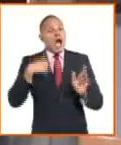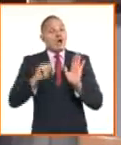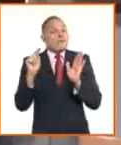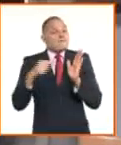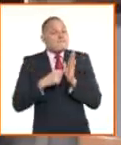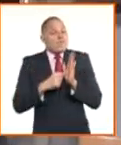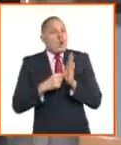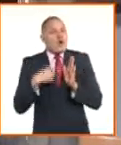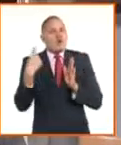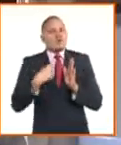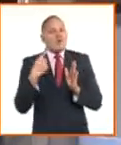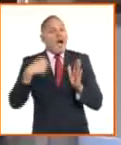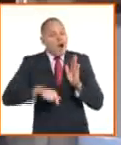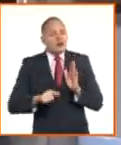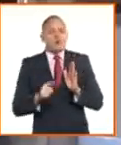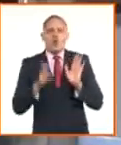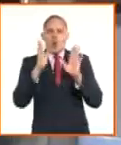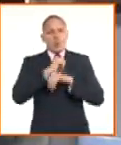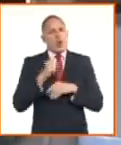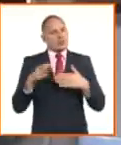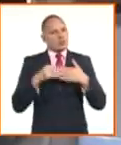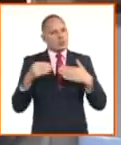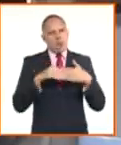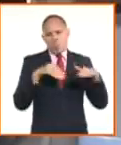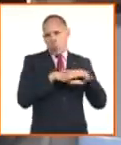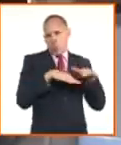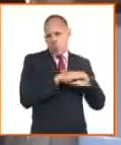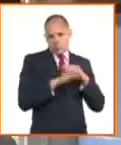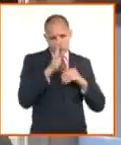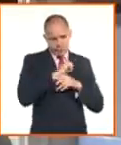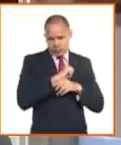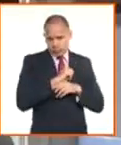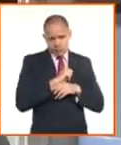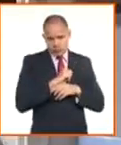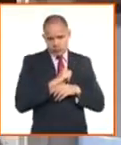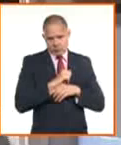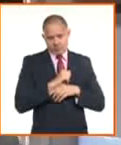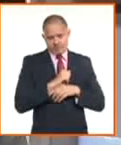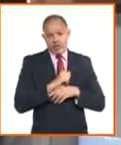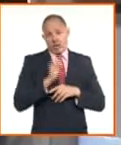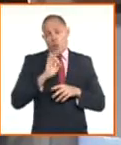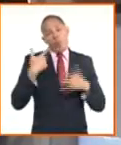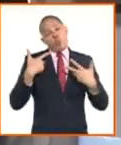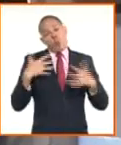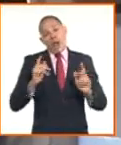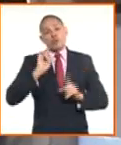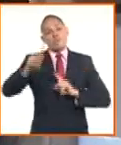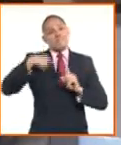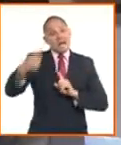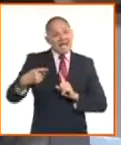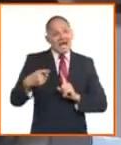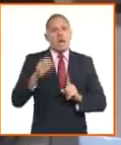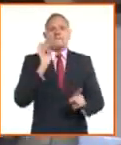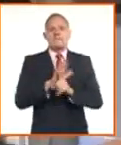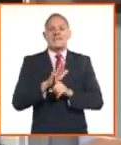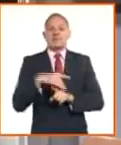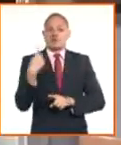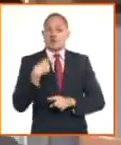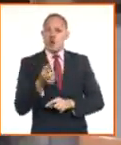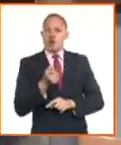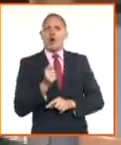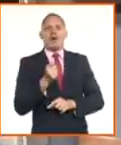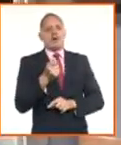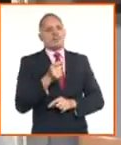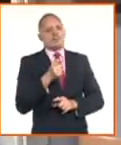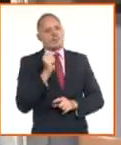tenemos que poner las balanzas también en ese sentido. Y en la misma medida que podamos tener la capacidad de captar esas divisas, invertirlas en